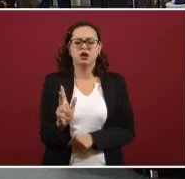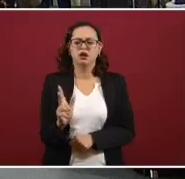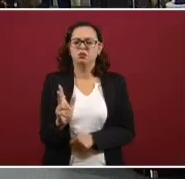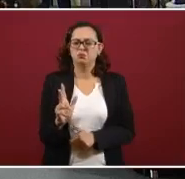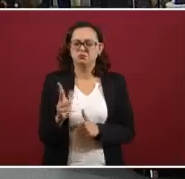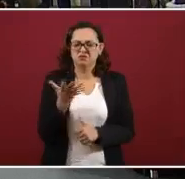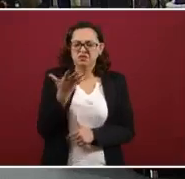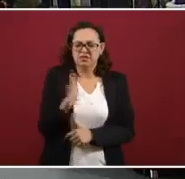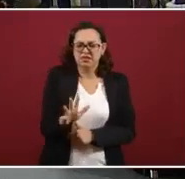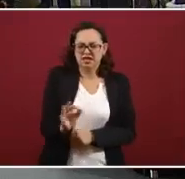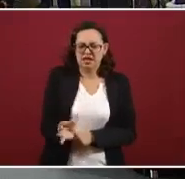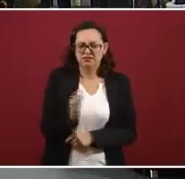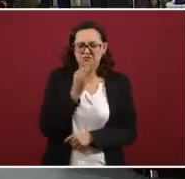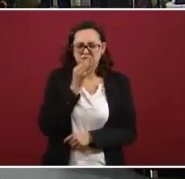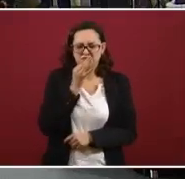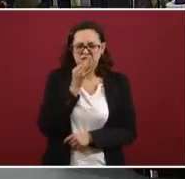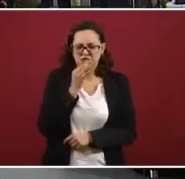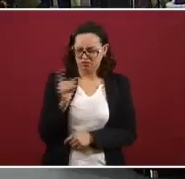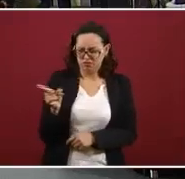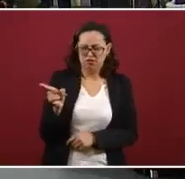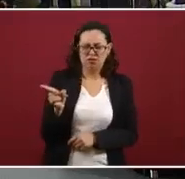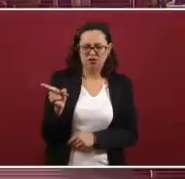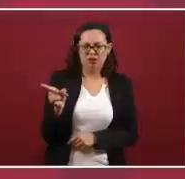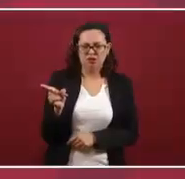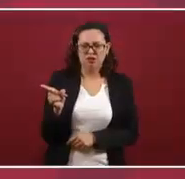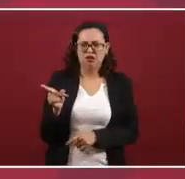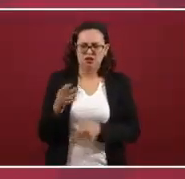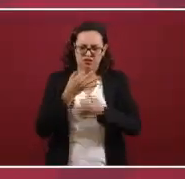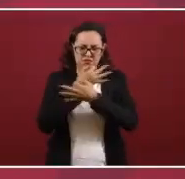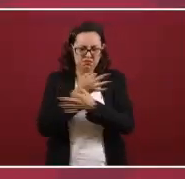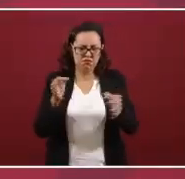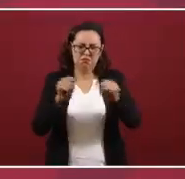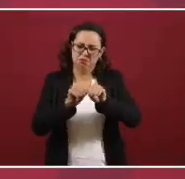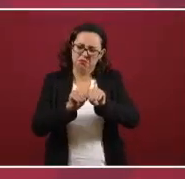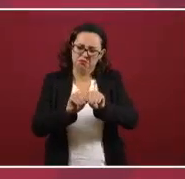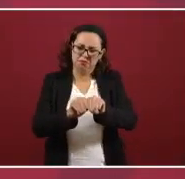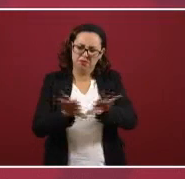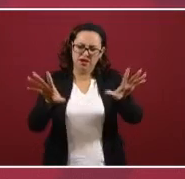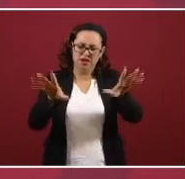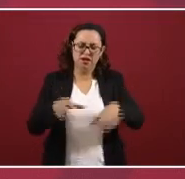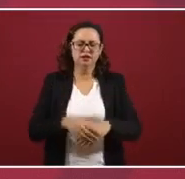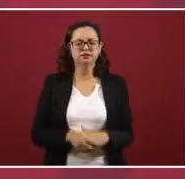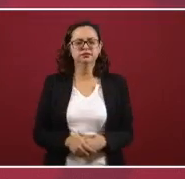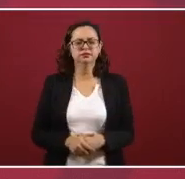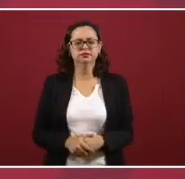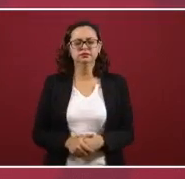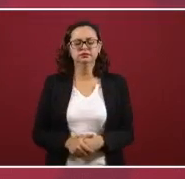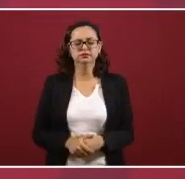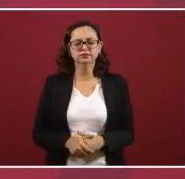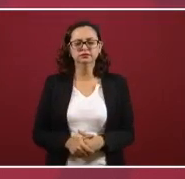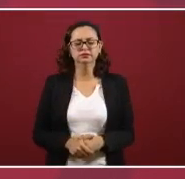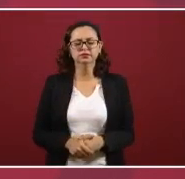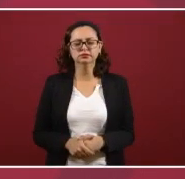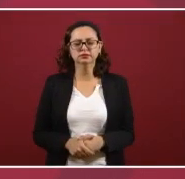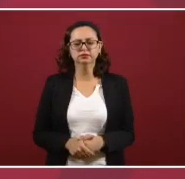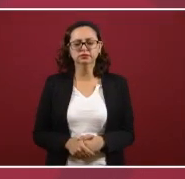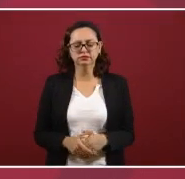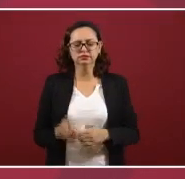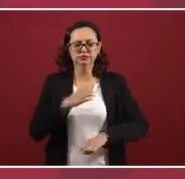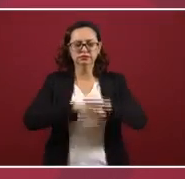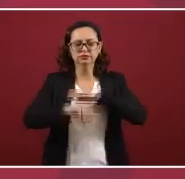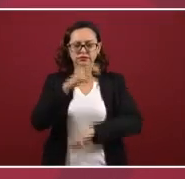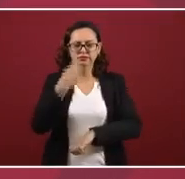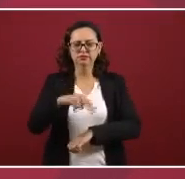10 minutos, sí. Se da a conocer el nombre, entonces, de la